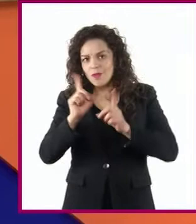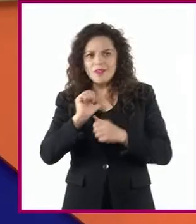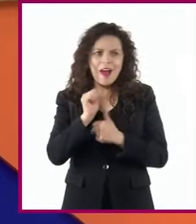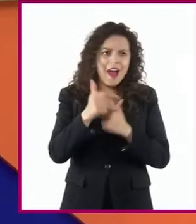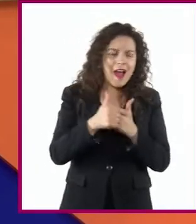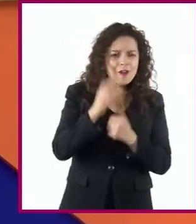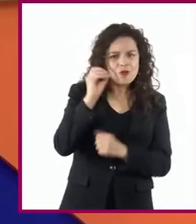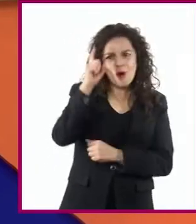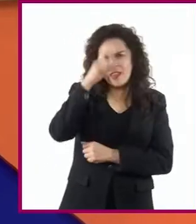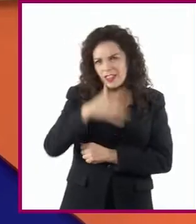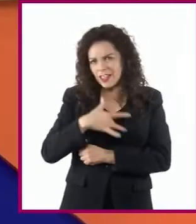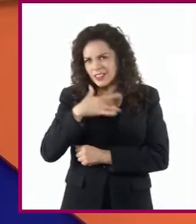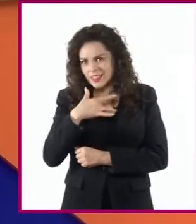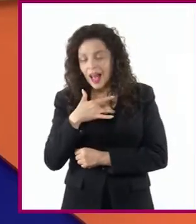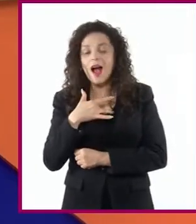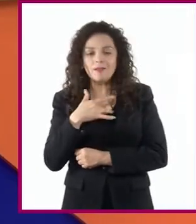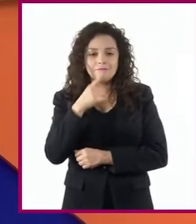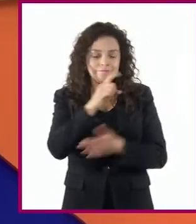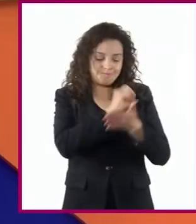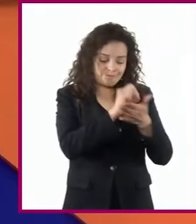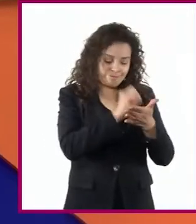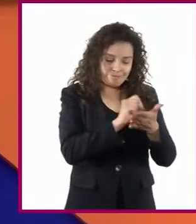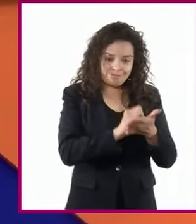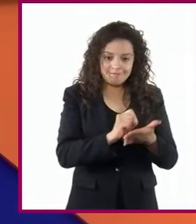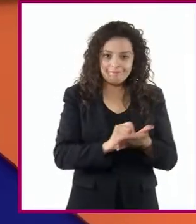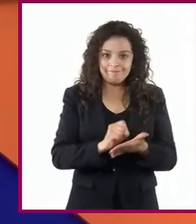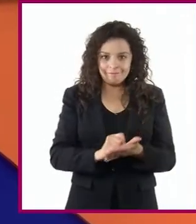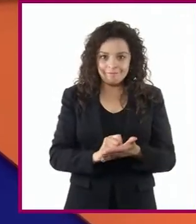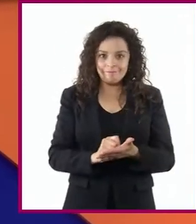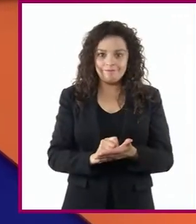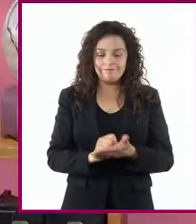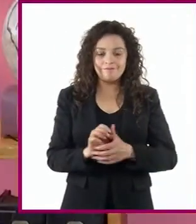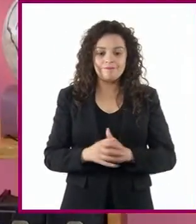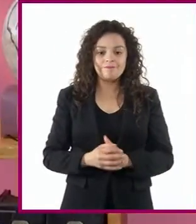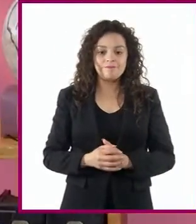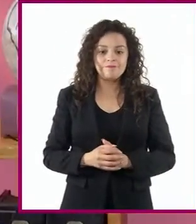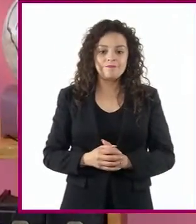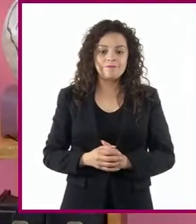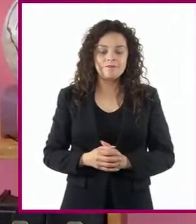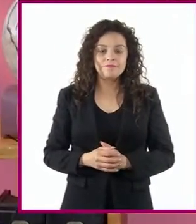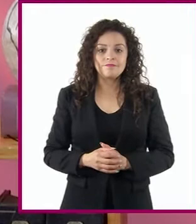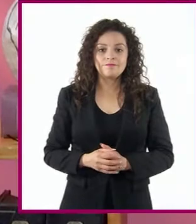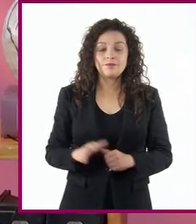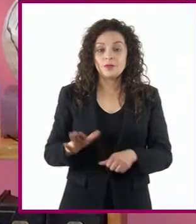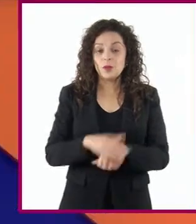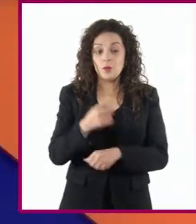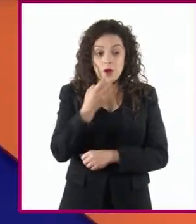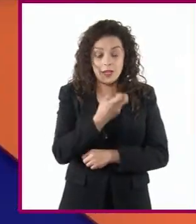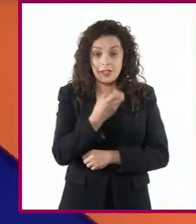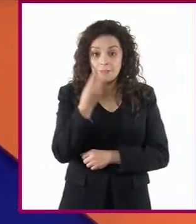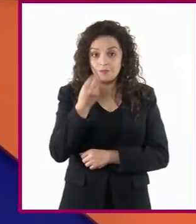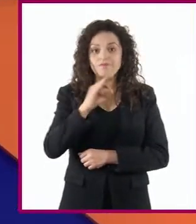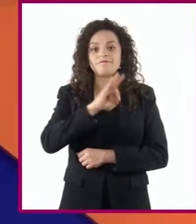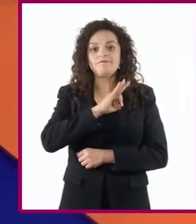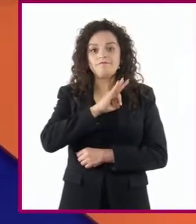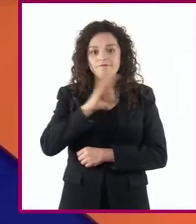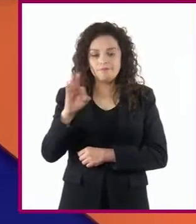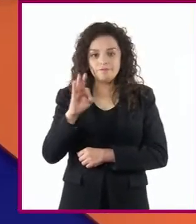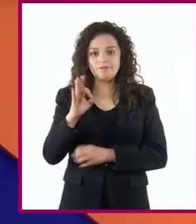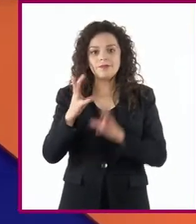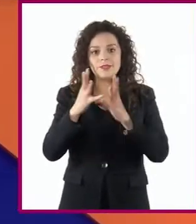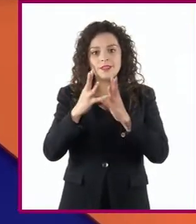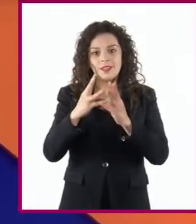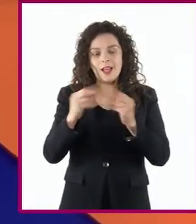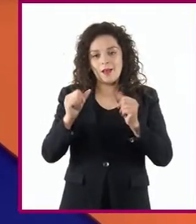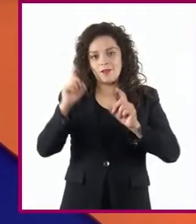o dificultades que surjan durante los planteamientos en la sesión, pues muchas de estas las podrán resolver al momento